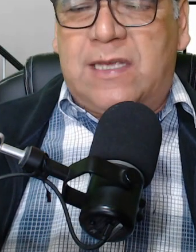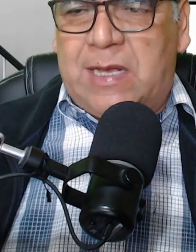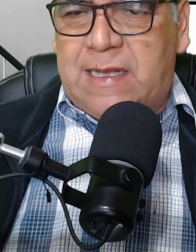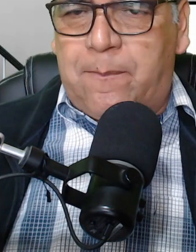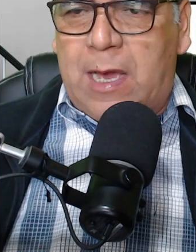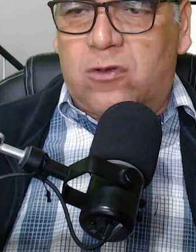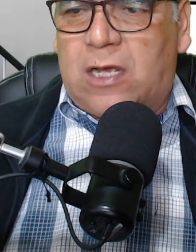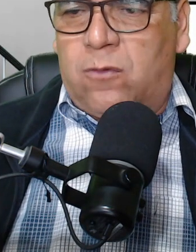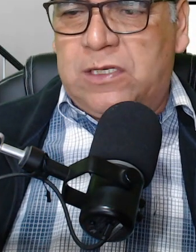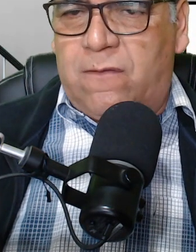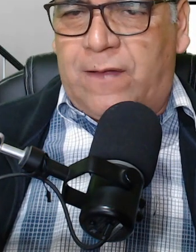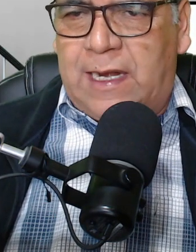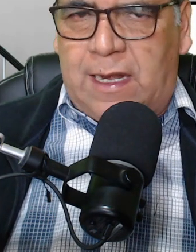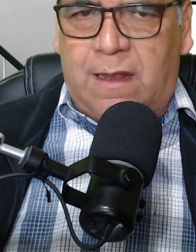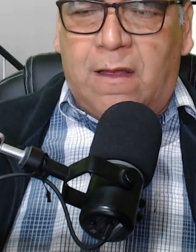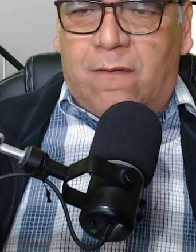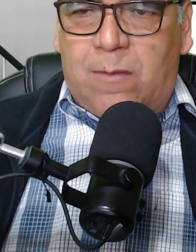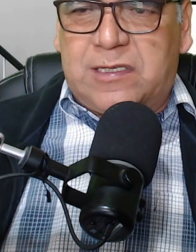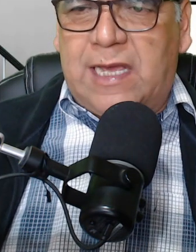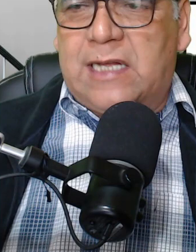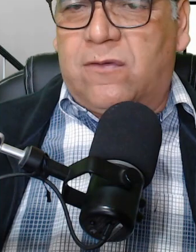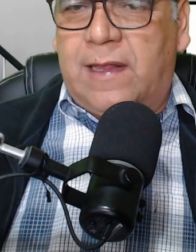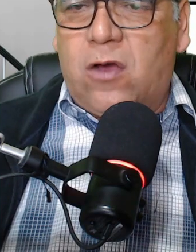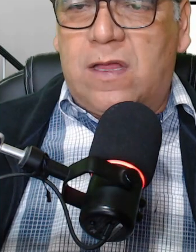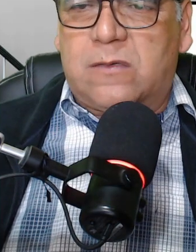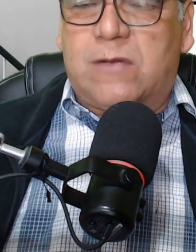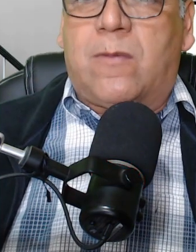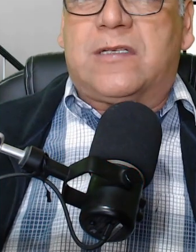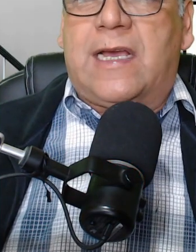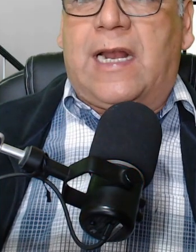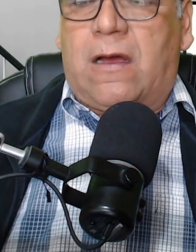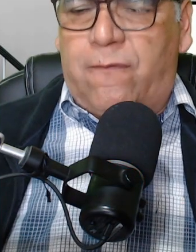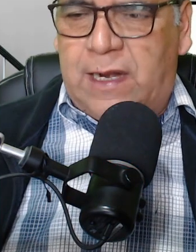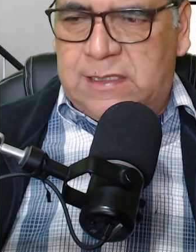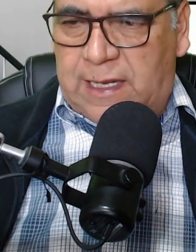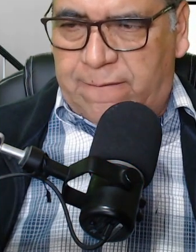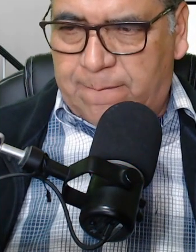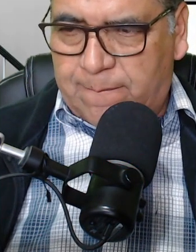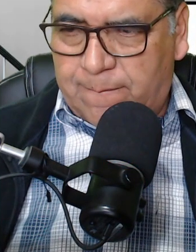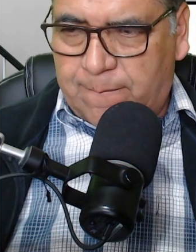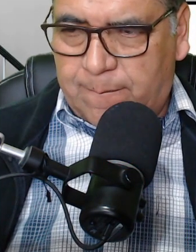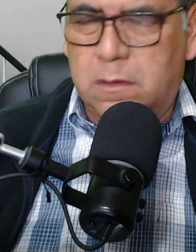amparos y más amparos a Comisión Federal. Vamos a ir a su video y después vamos a ir a la conferencia.